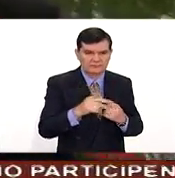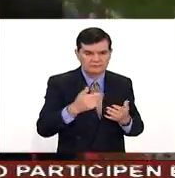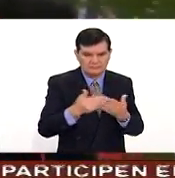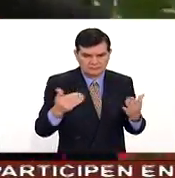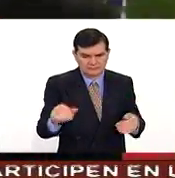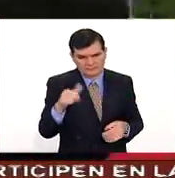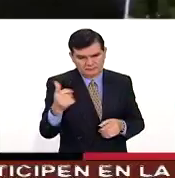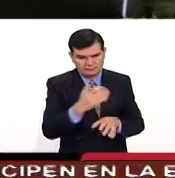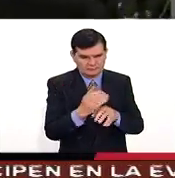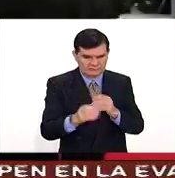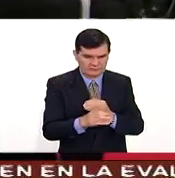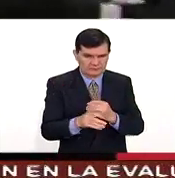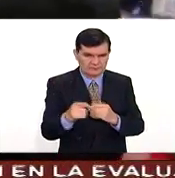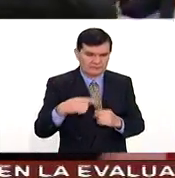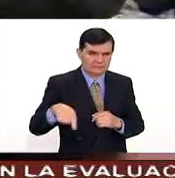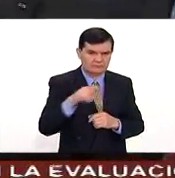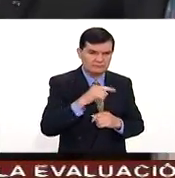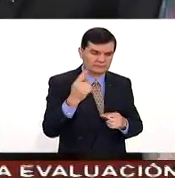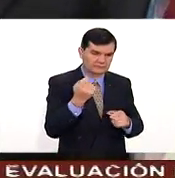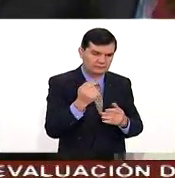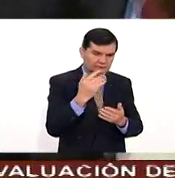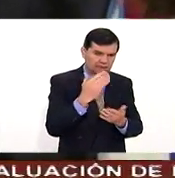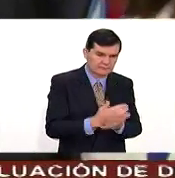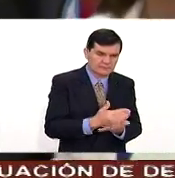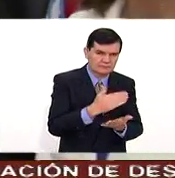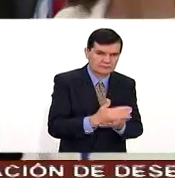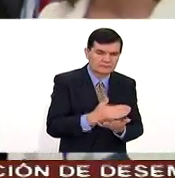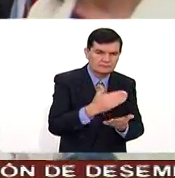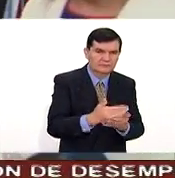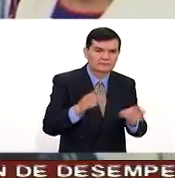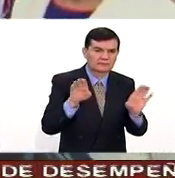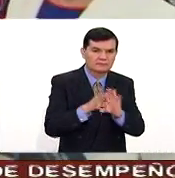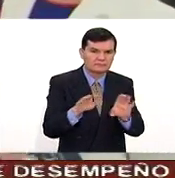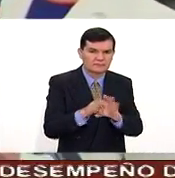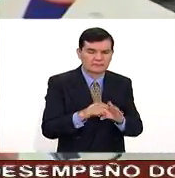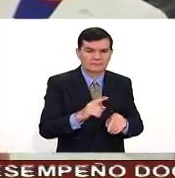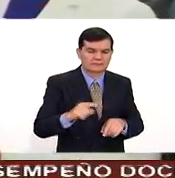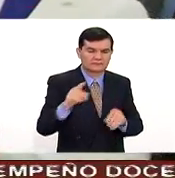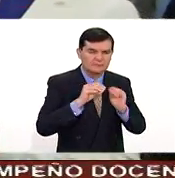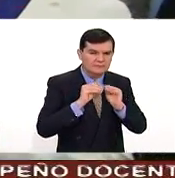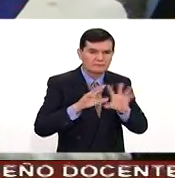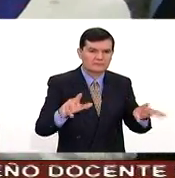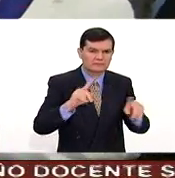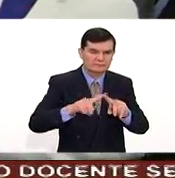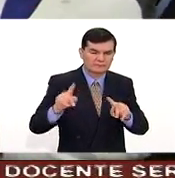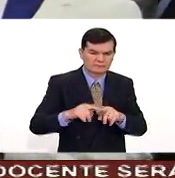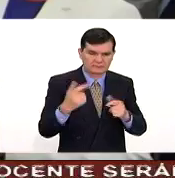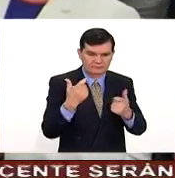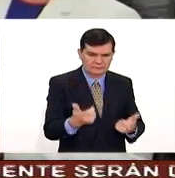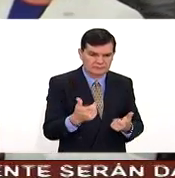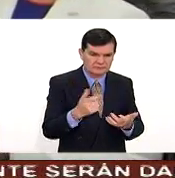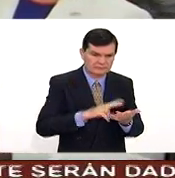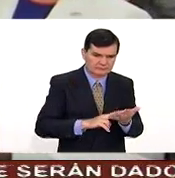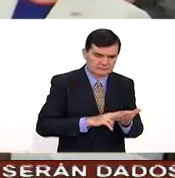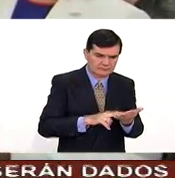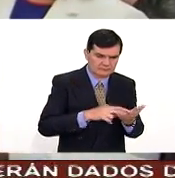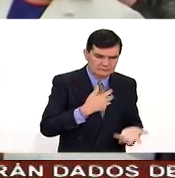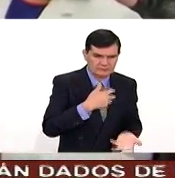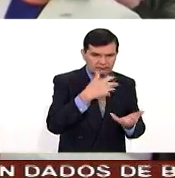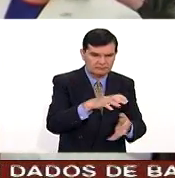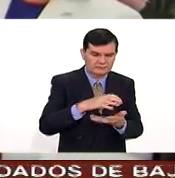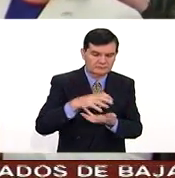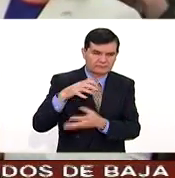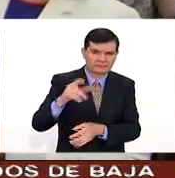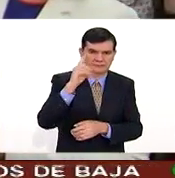el otro punto que también los tiene un poco atorados es cómo distribuir el dinero del Fondo Verde que se propuso en